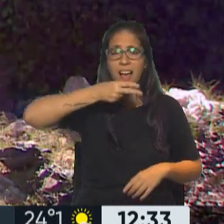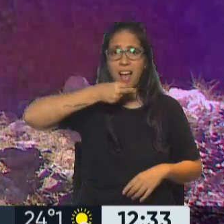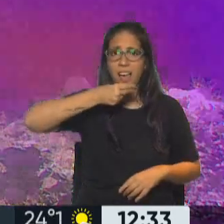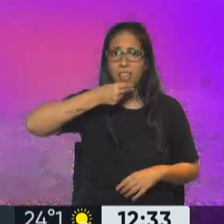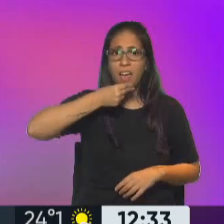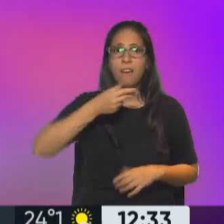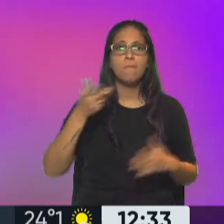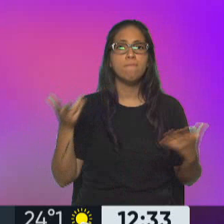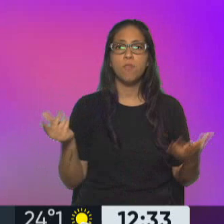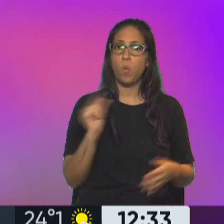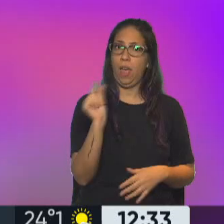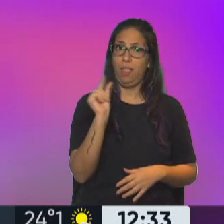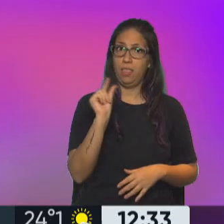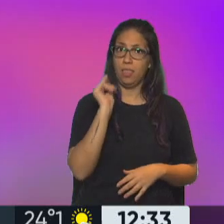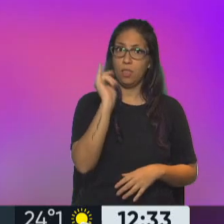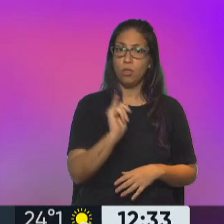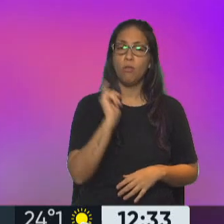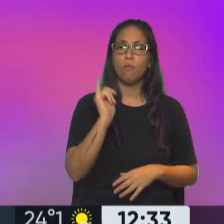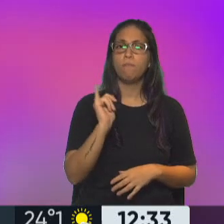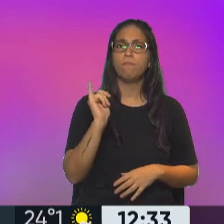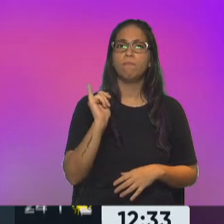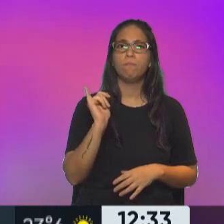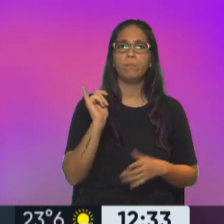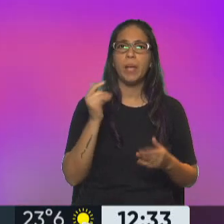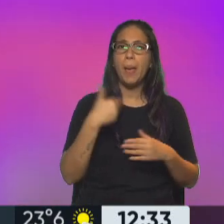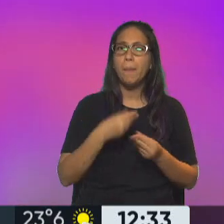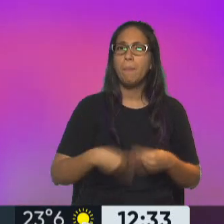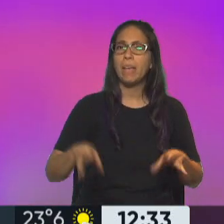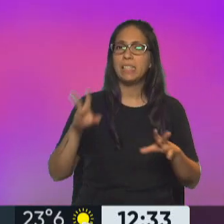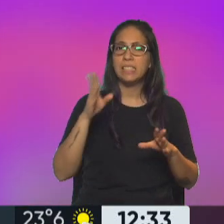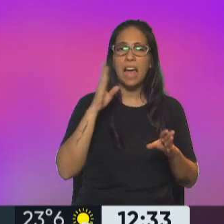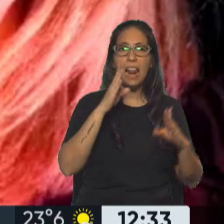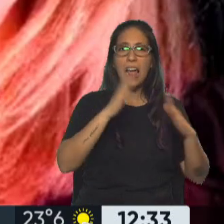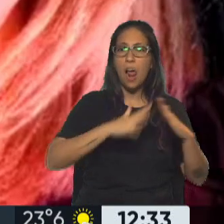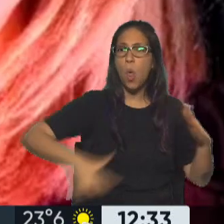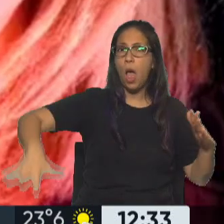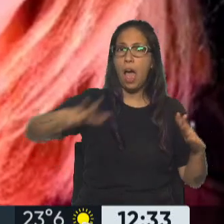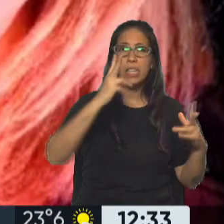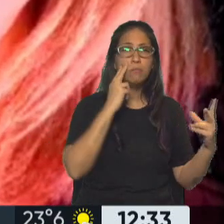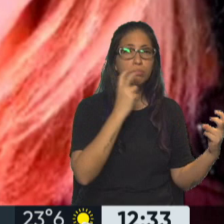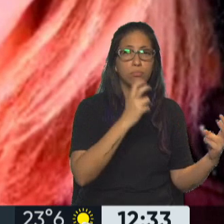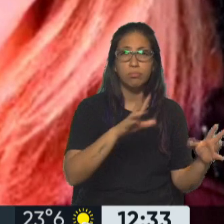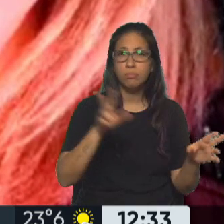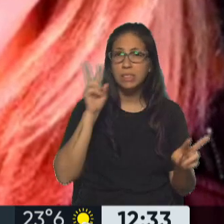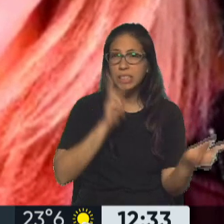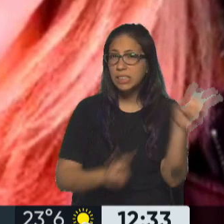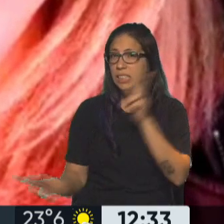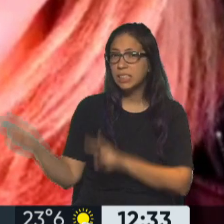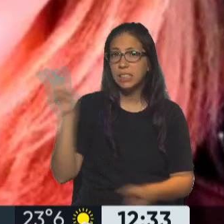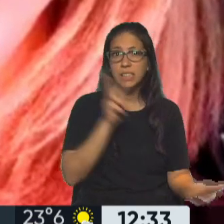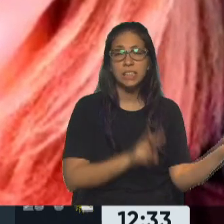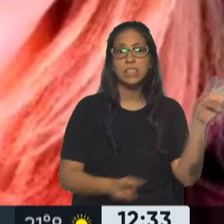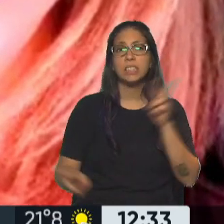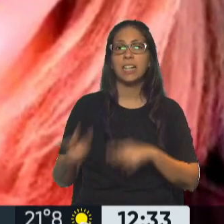su paradero en minutos nada más comenzarán los rastrillajes de un momento a otro recordemos que hay tres zonas para comenzar